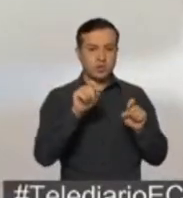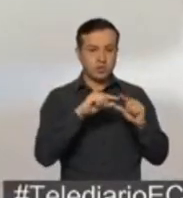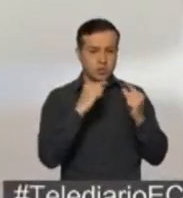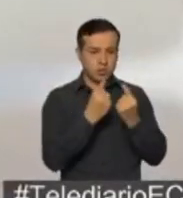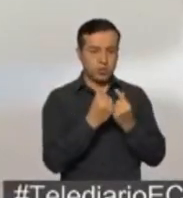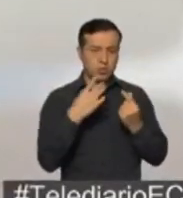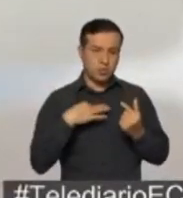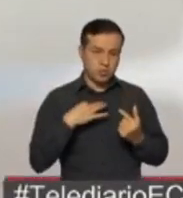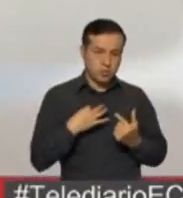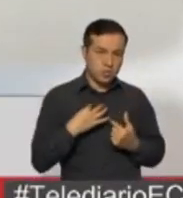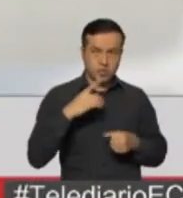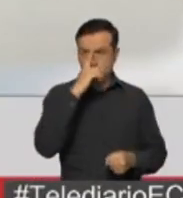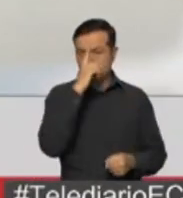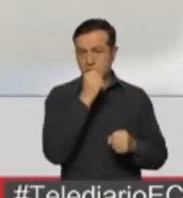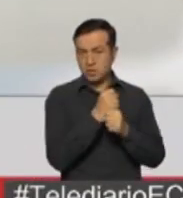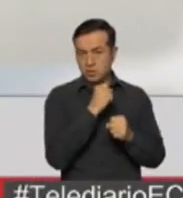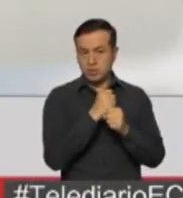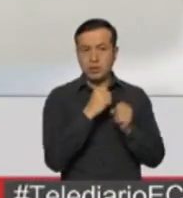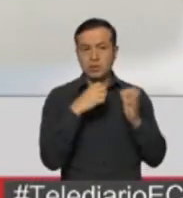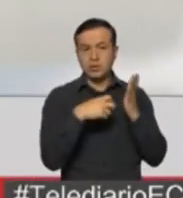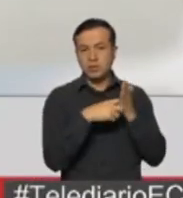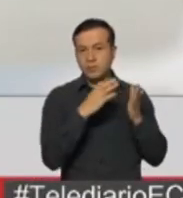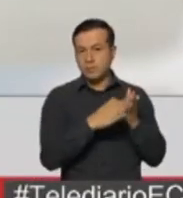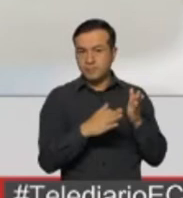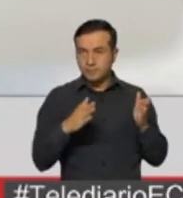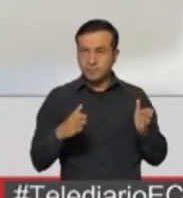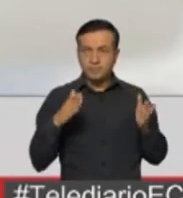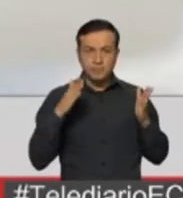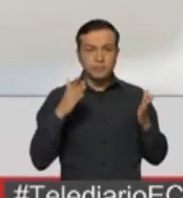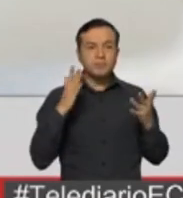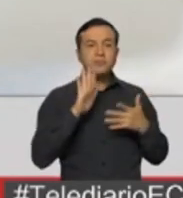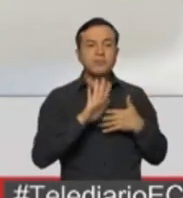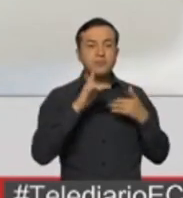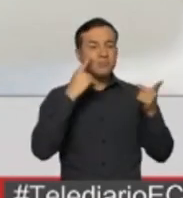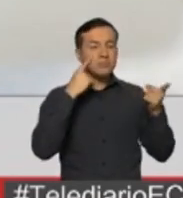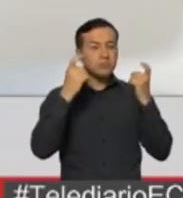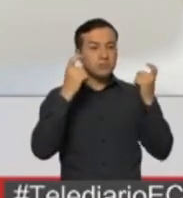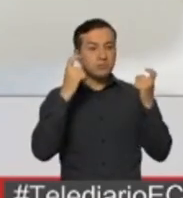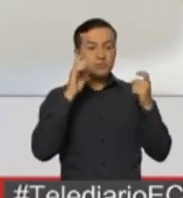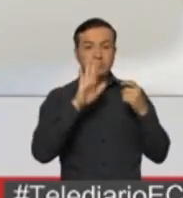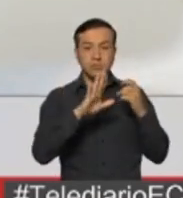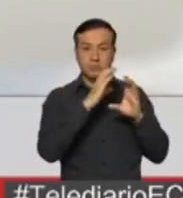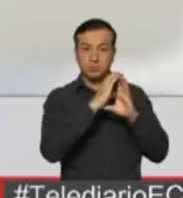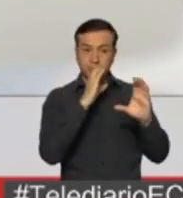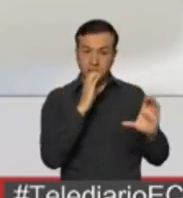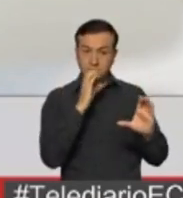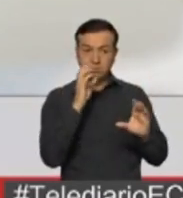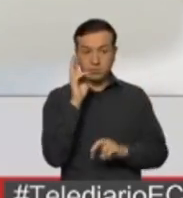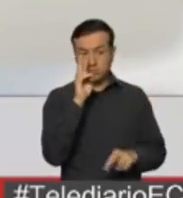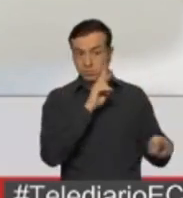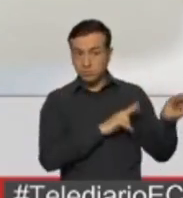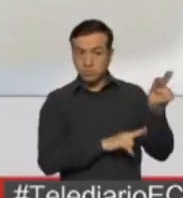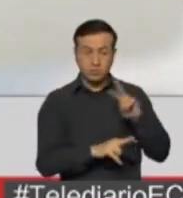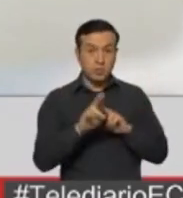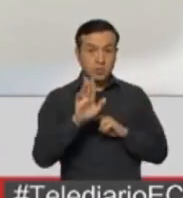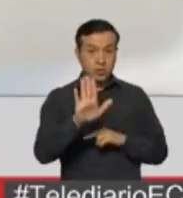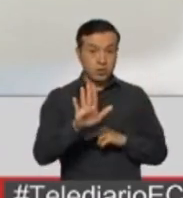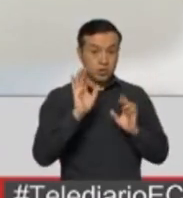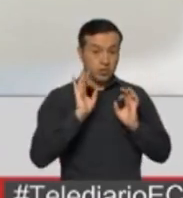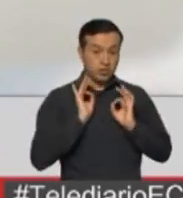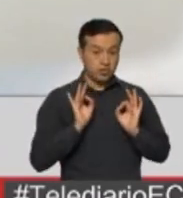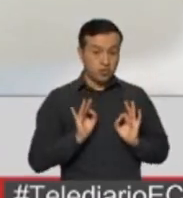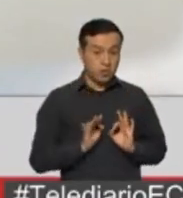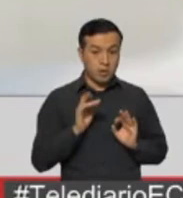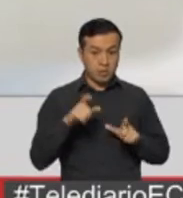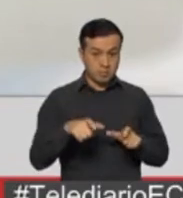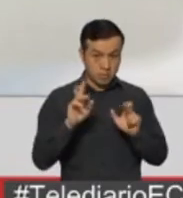brigadistas que vamos a tener en nuestras terminales terrestres. Ellos van a hacer un control de los buses previo, revisar que el conductor tenga su